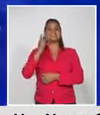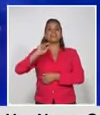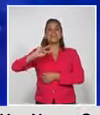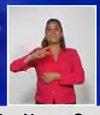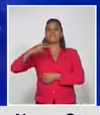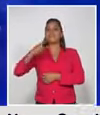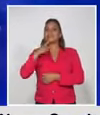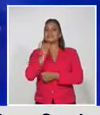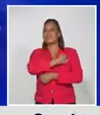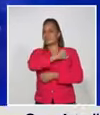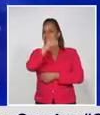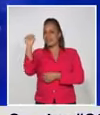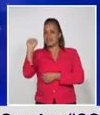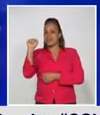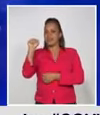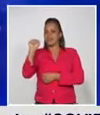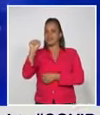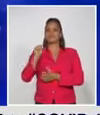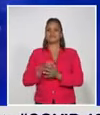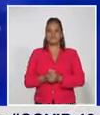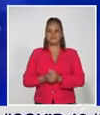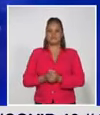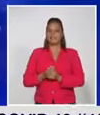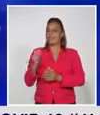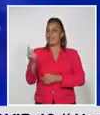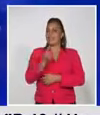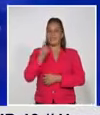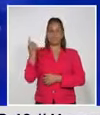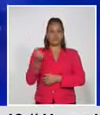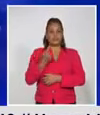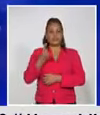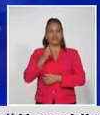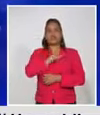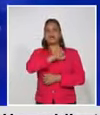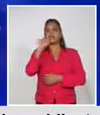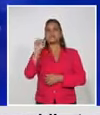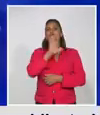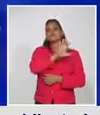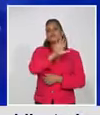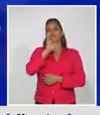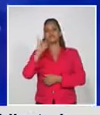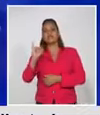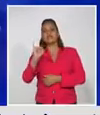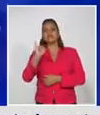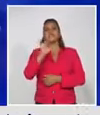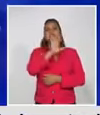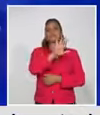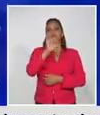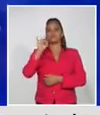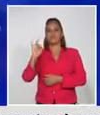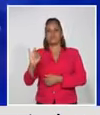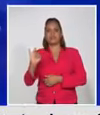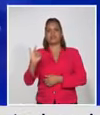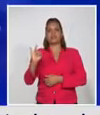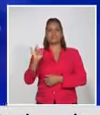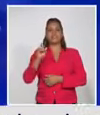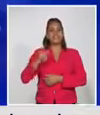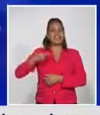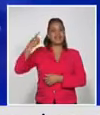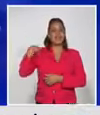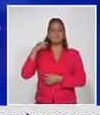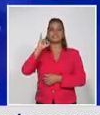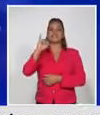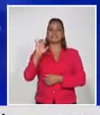El campeonato nacional. El campeonato nacional. Bien ganado. Ganaron el 56, el 57 y en el día de ayer el